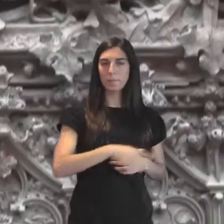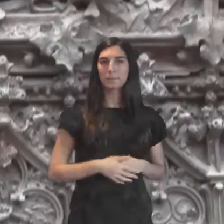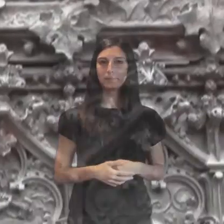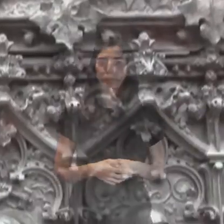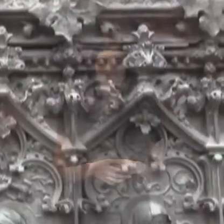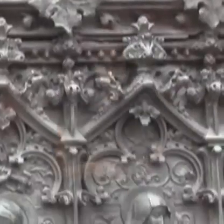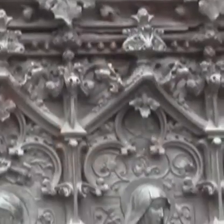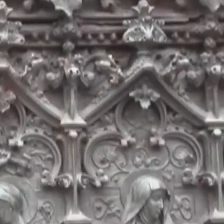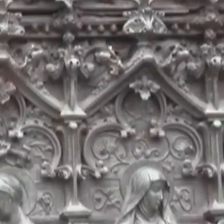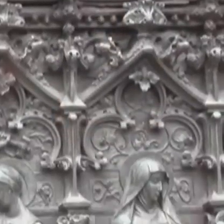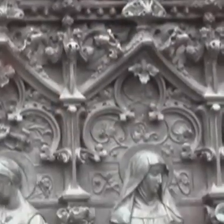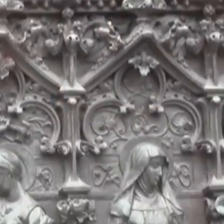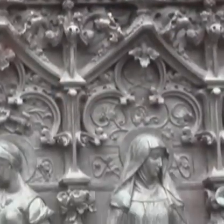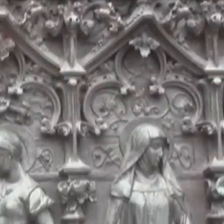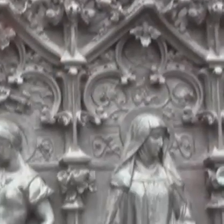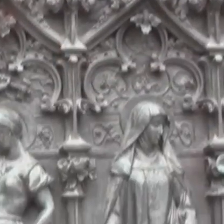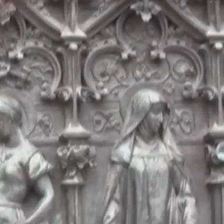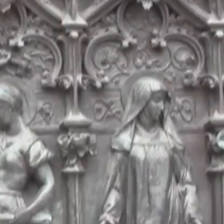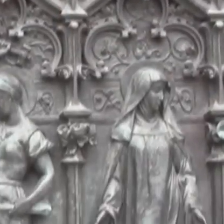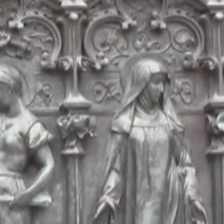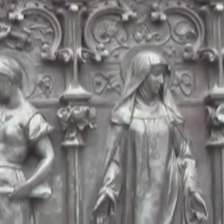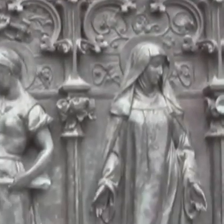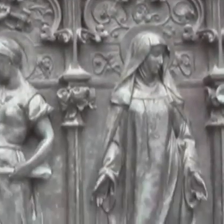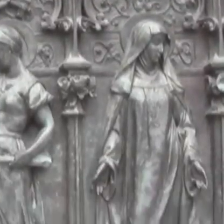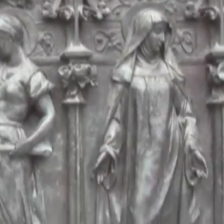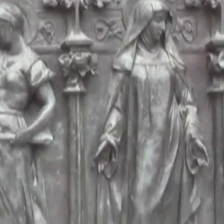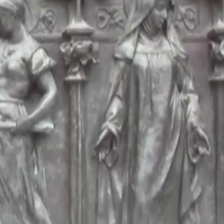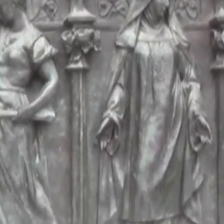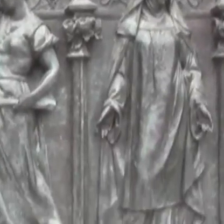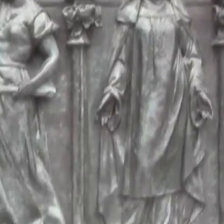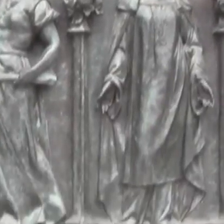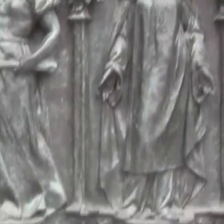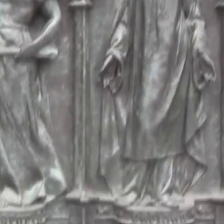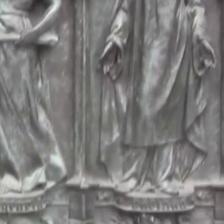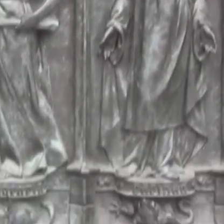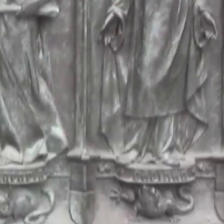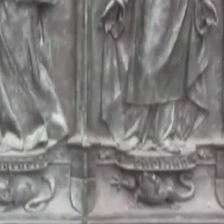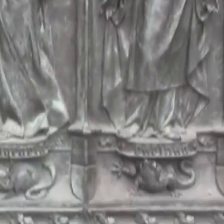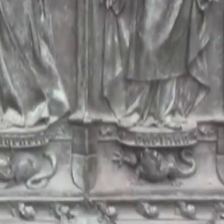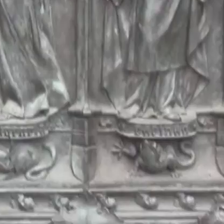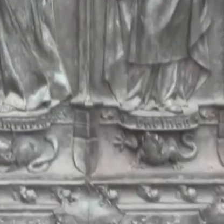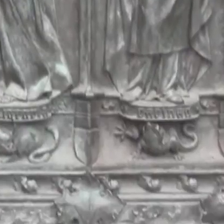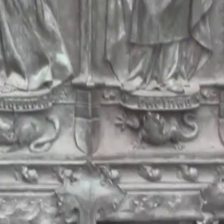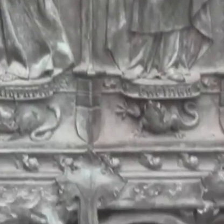animales. Fue modelada en yeso y fundida en el taller Campins.